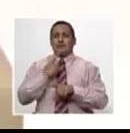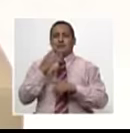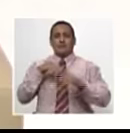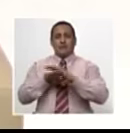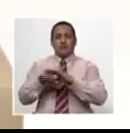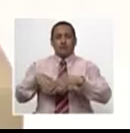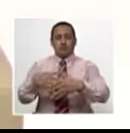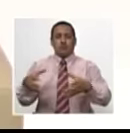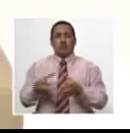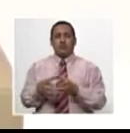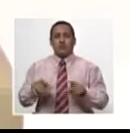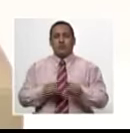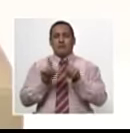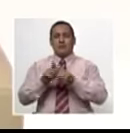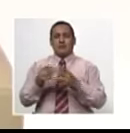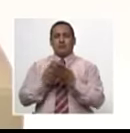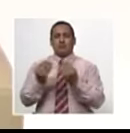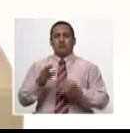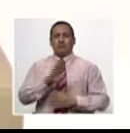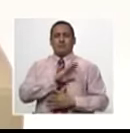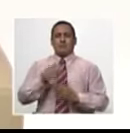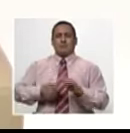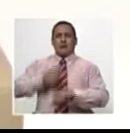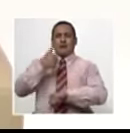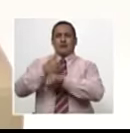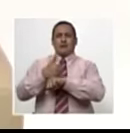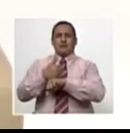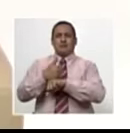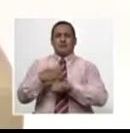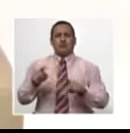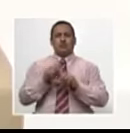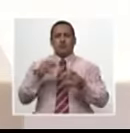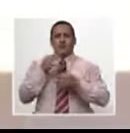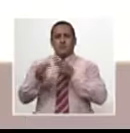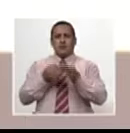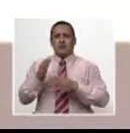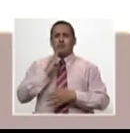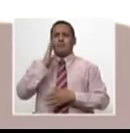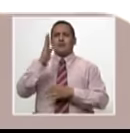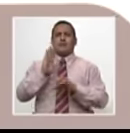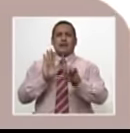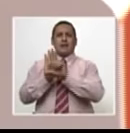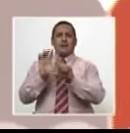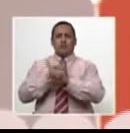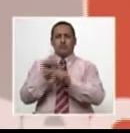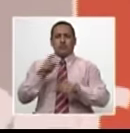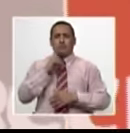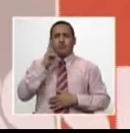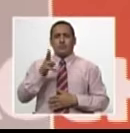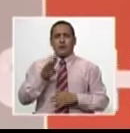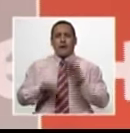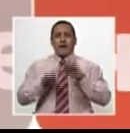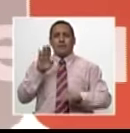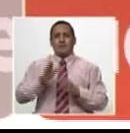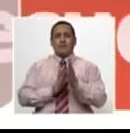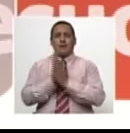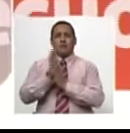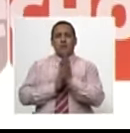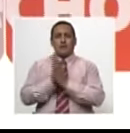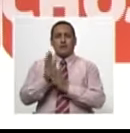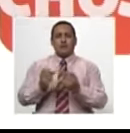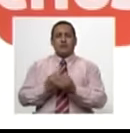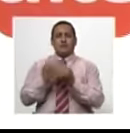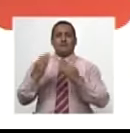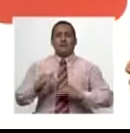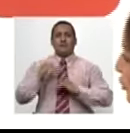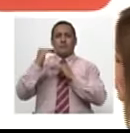dentro de su arbitrio. Claro, no, si no lo decía, como lo que no exige la ley no se prohíbe, a veces se termina aprovechando pues esos